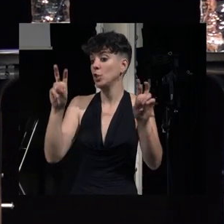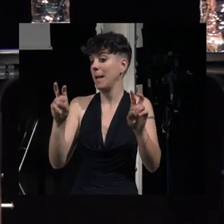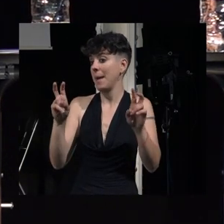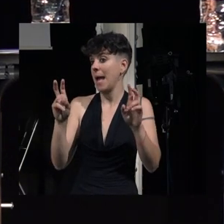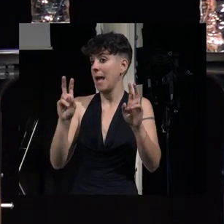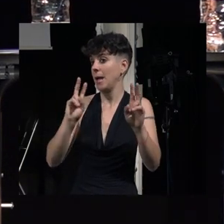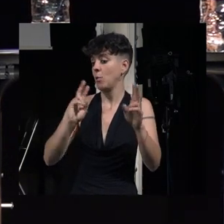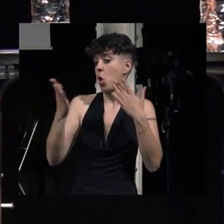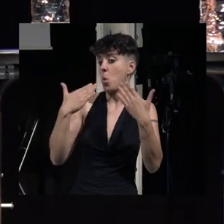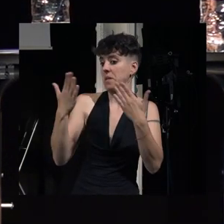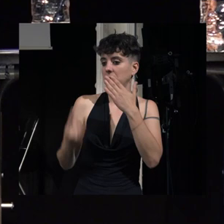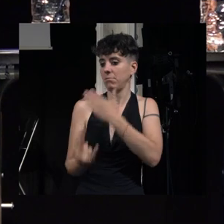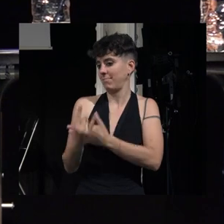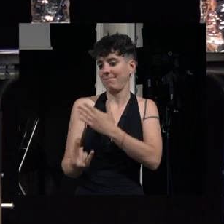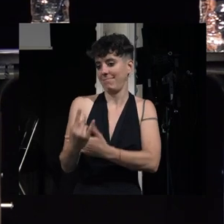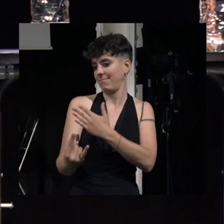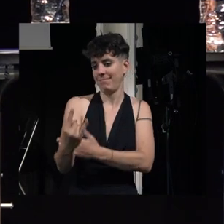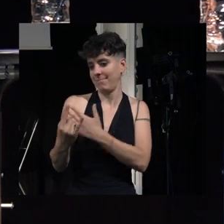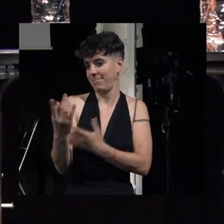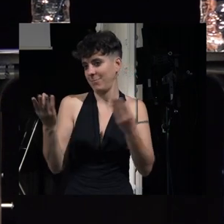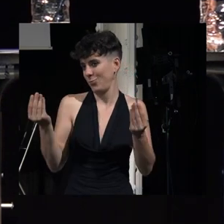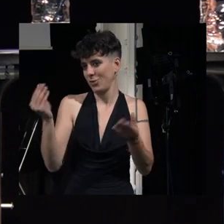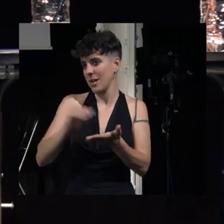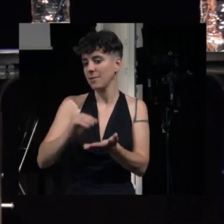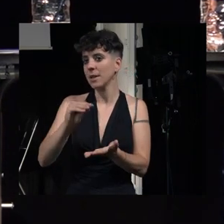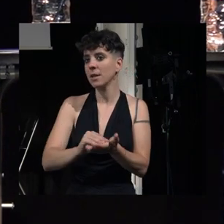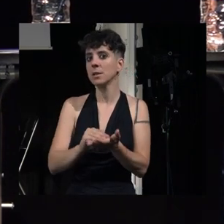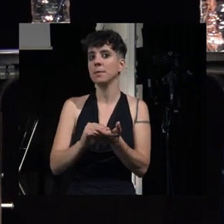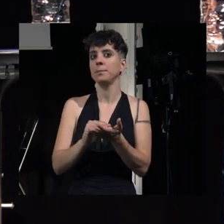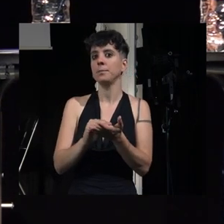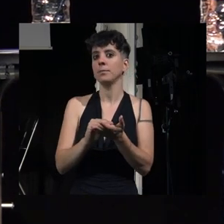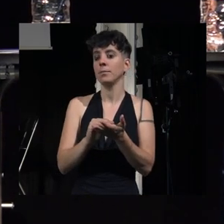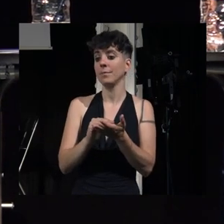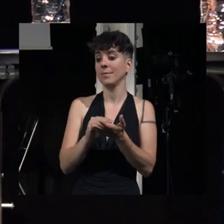en las conversaciones, ¿no? Es decir, cómo